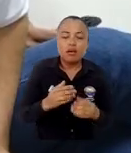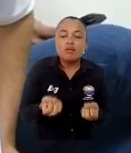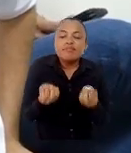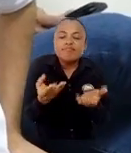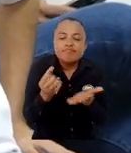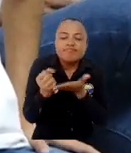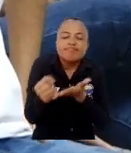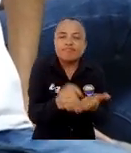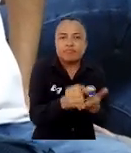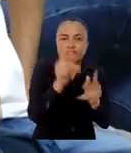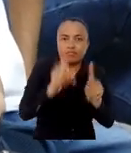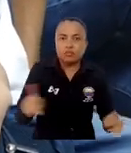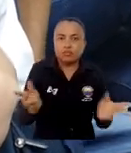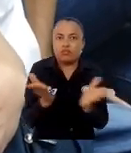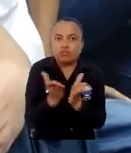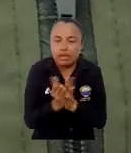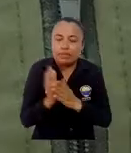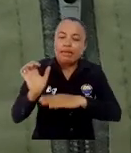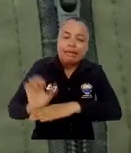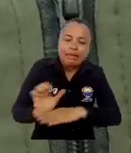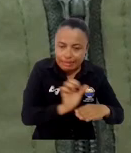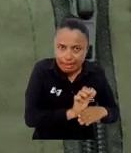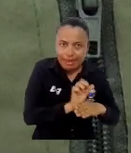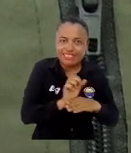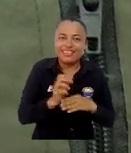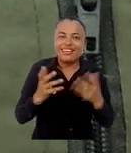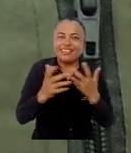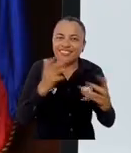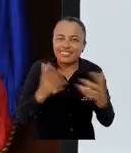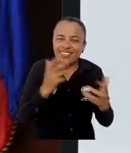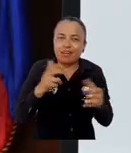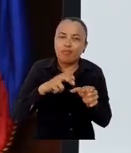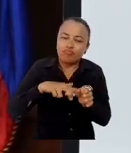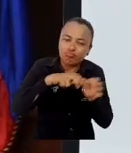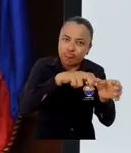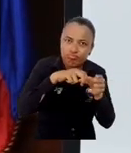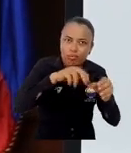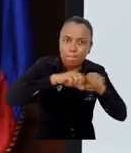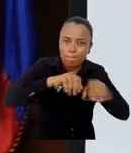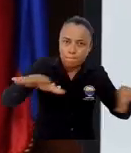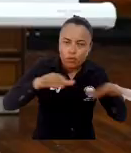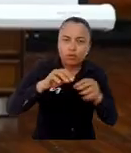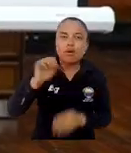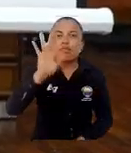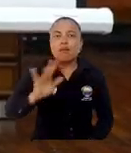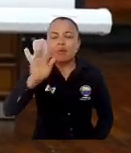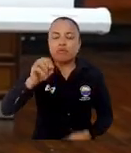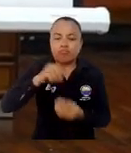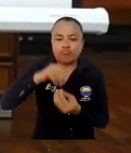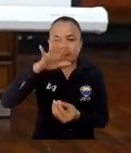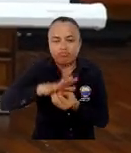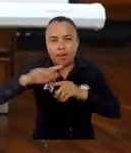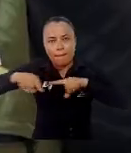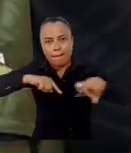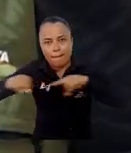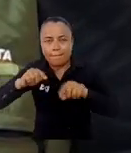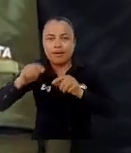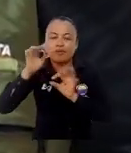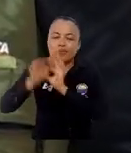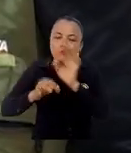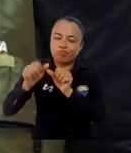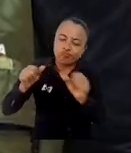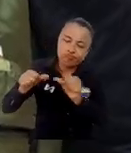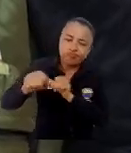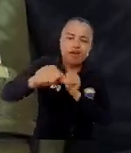Los beneficiarios, los estudiantes, las entidades, el Sistema Estratégico de Transporte Público y el Departamento Administrativo Distrital